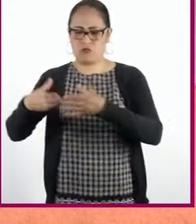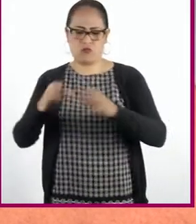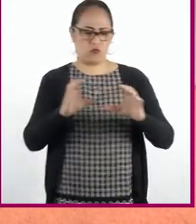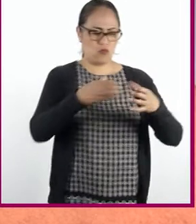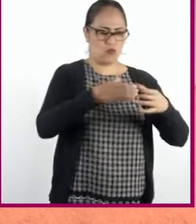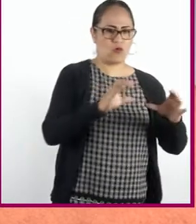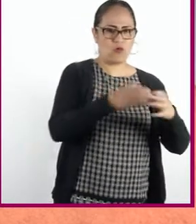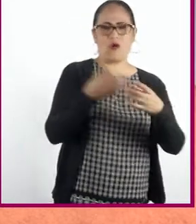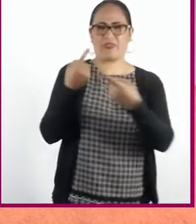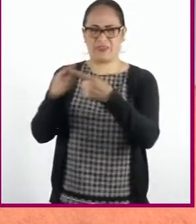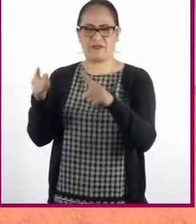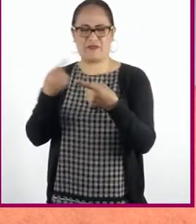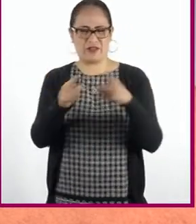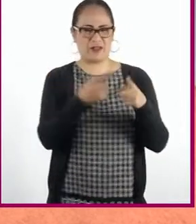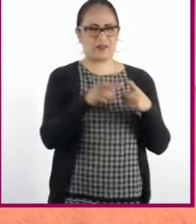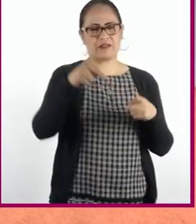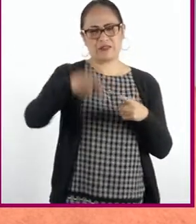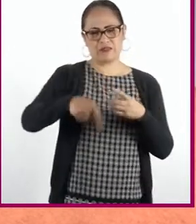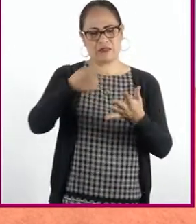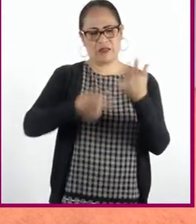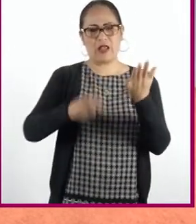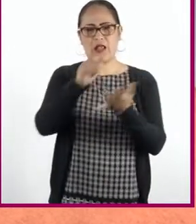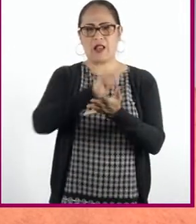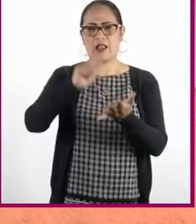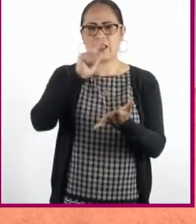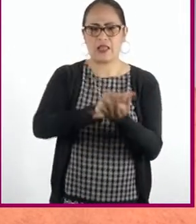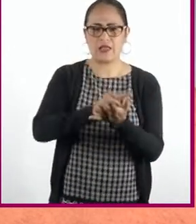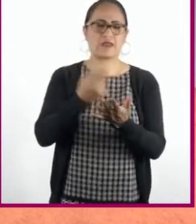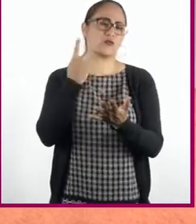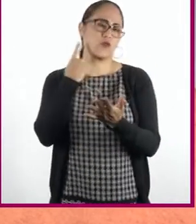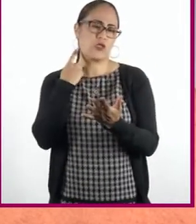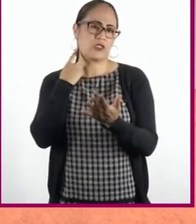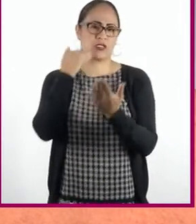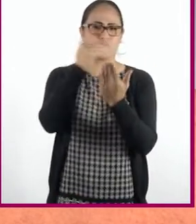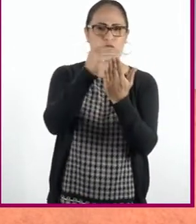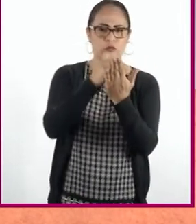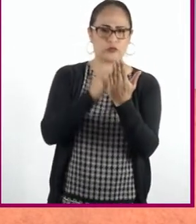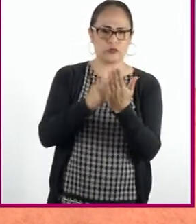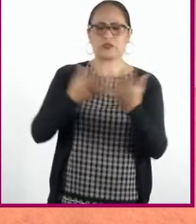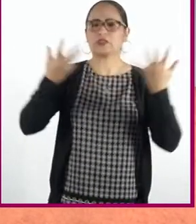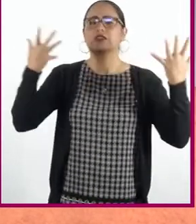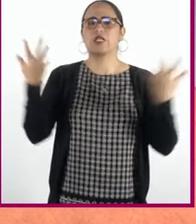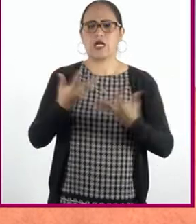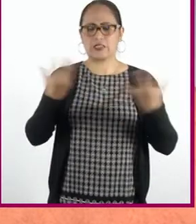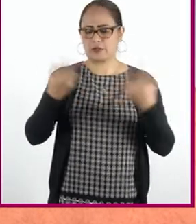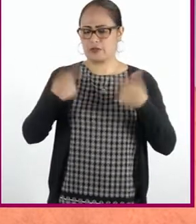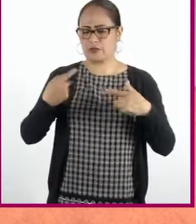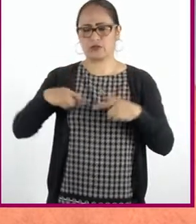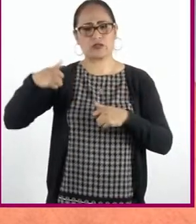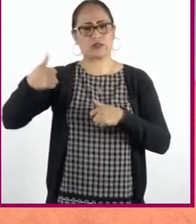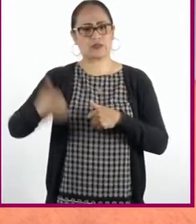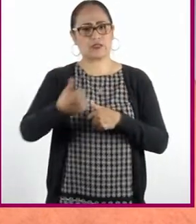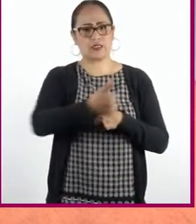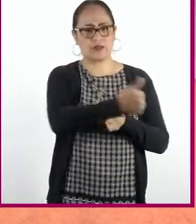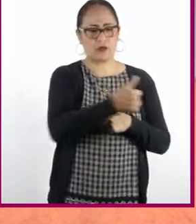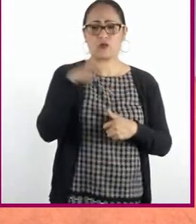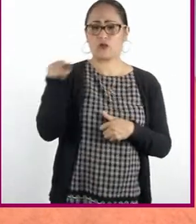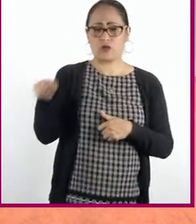público, que incluye medidas legales, las políticas públicas y las prácticas de sus agentes, es quien está